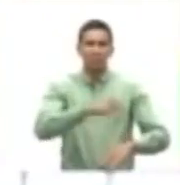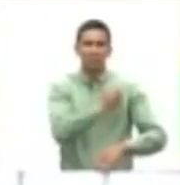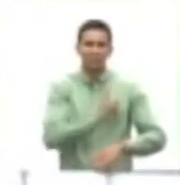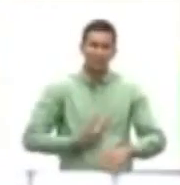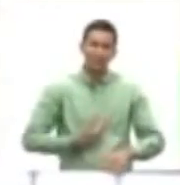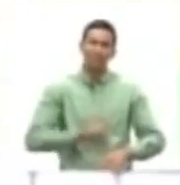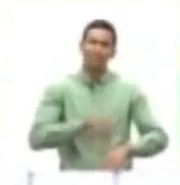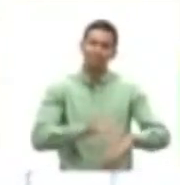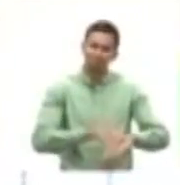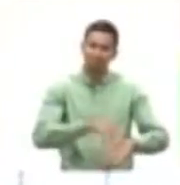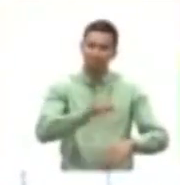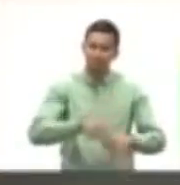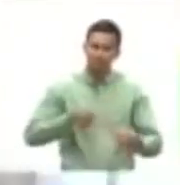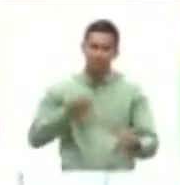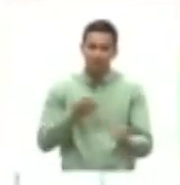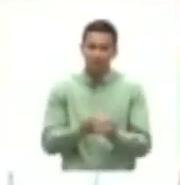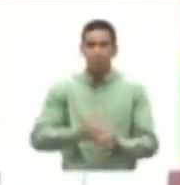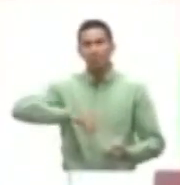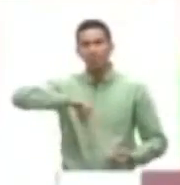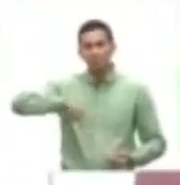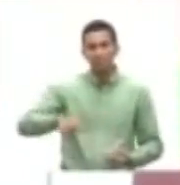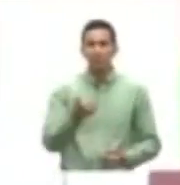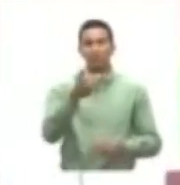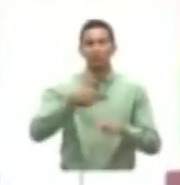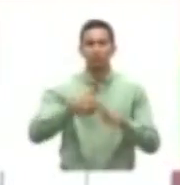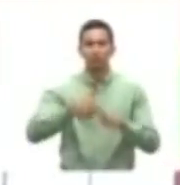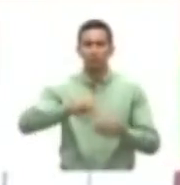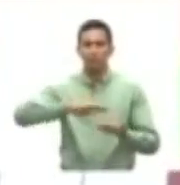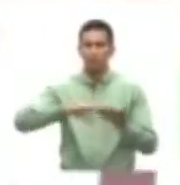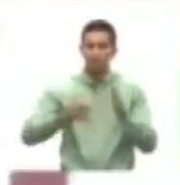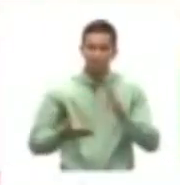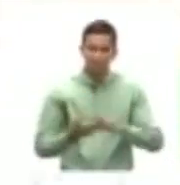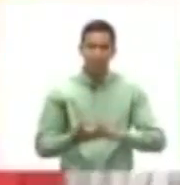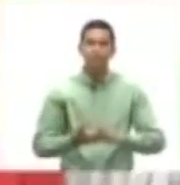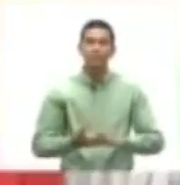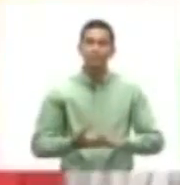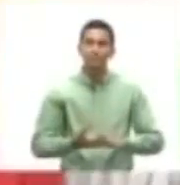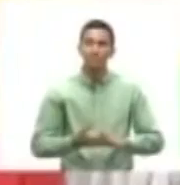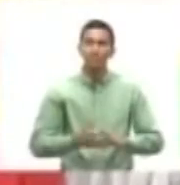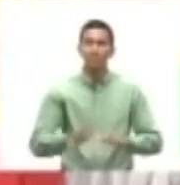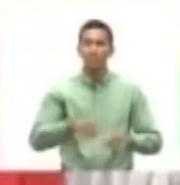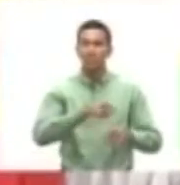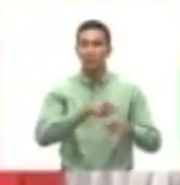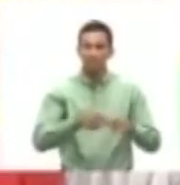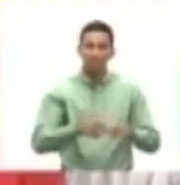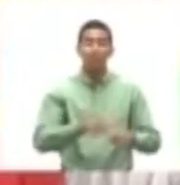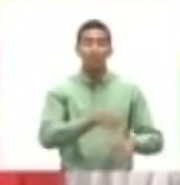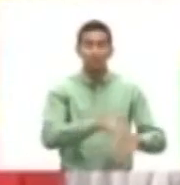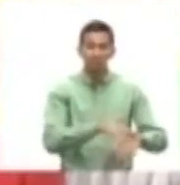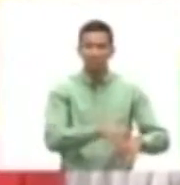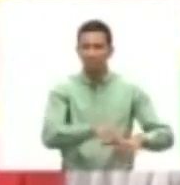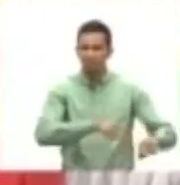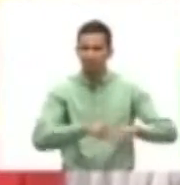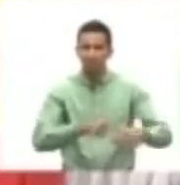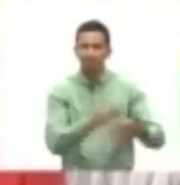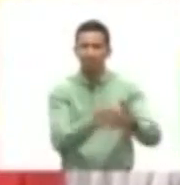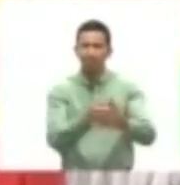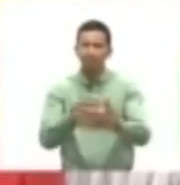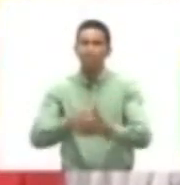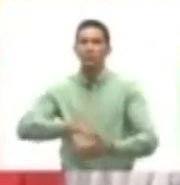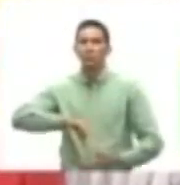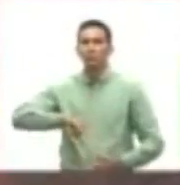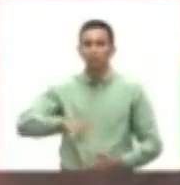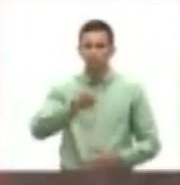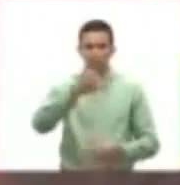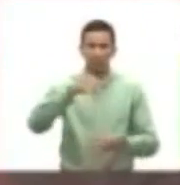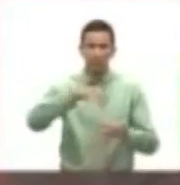Paz, abro comillas, con esa misma capacidad también lo quiero ver a partir de la semana entrante, también ayudando al Sí en el plebiscito. Dedíquese